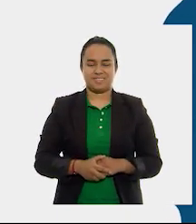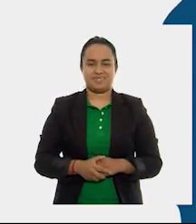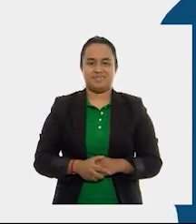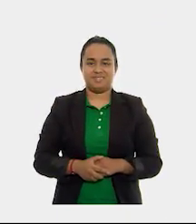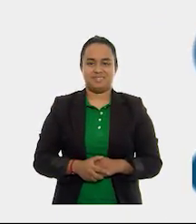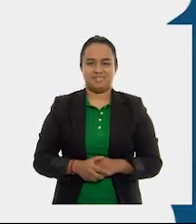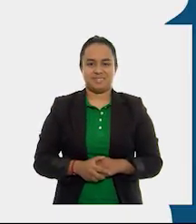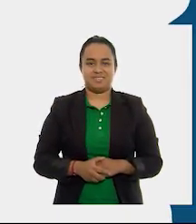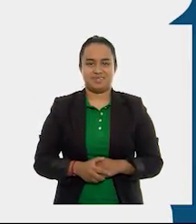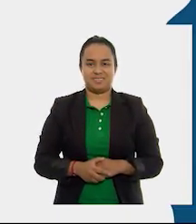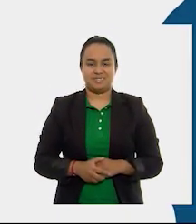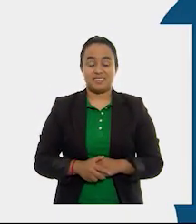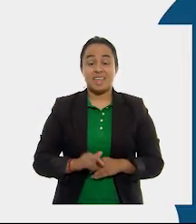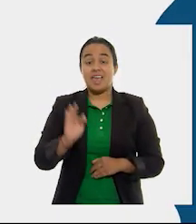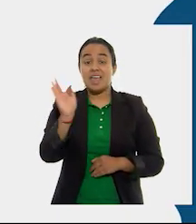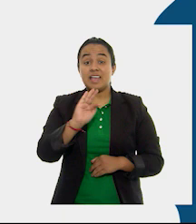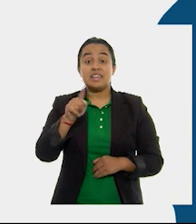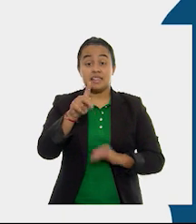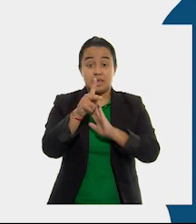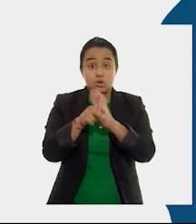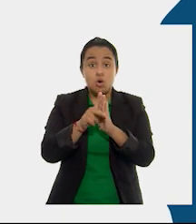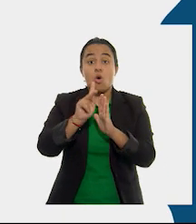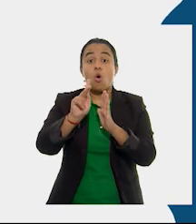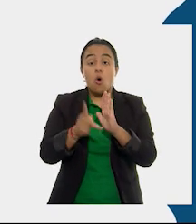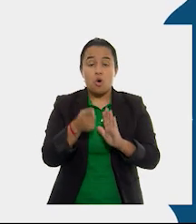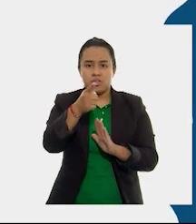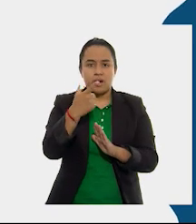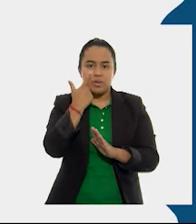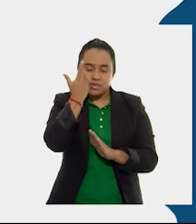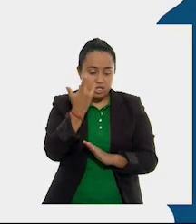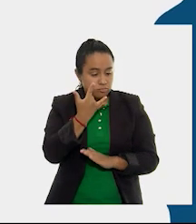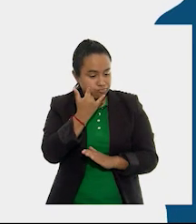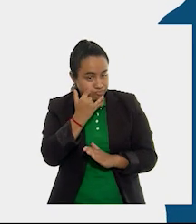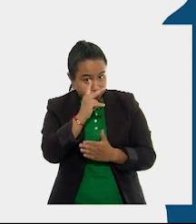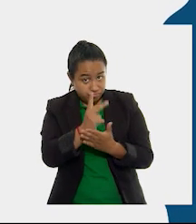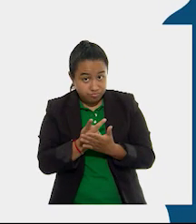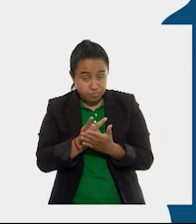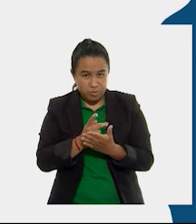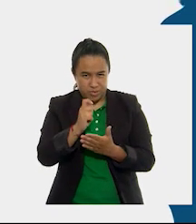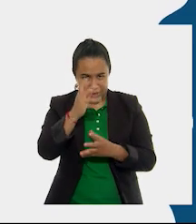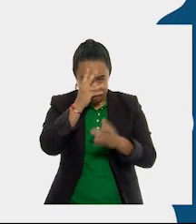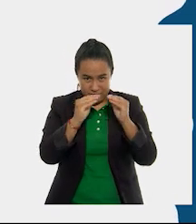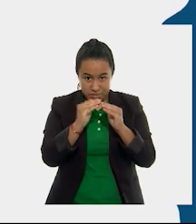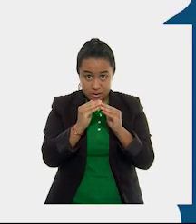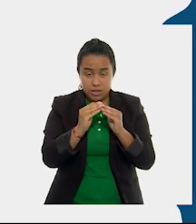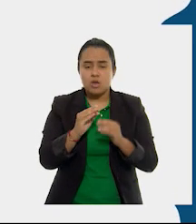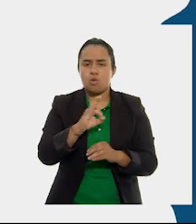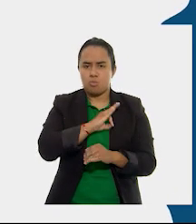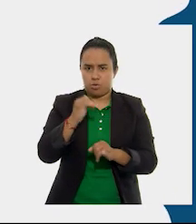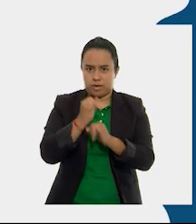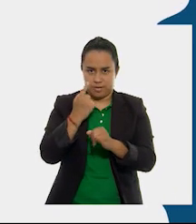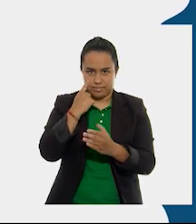conalitech.cep.gov.mx. Si quieres volver a ver los programas de Aprende en Casa, los puedes encontrar en la siguiente liga: